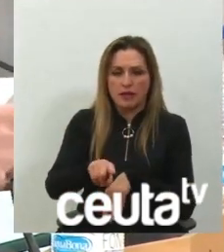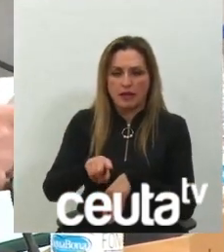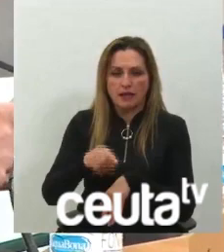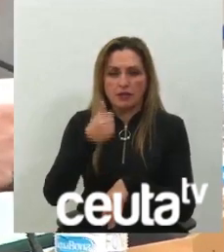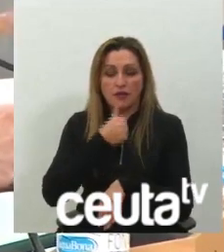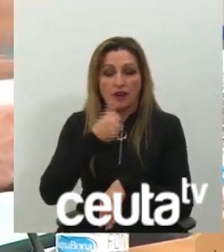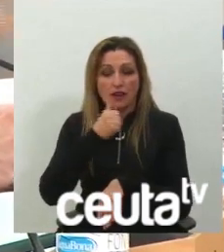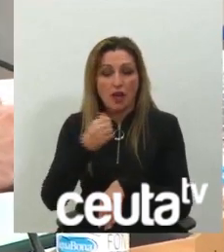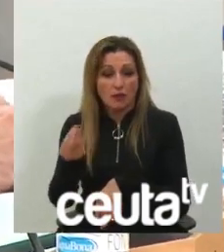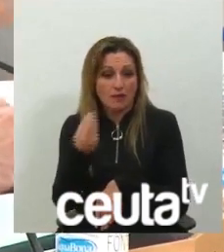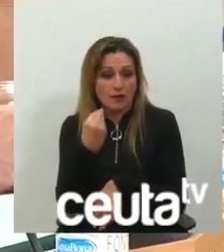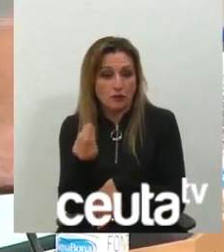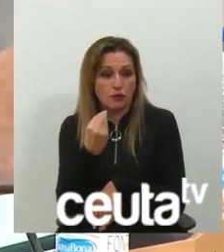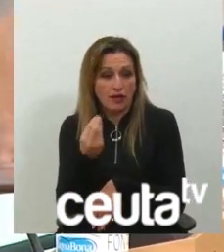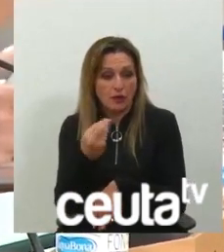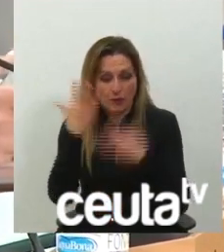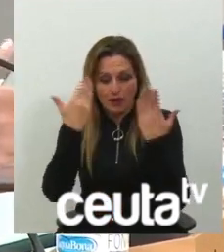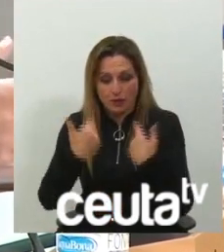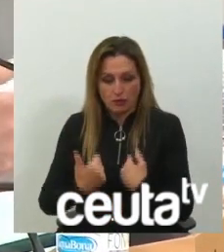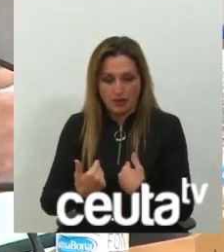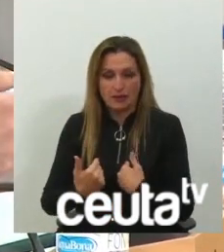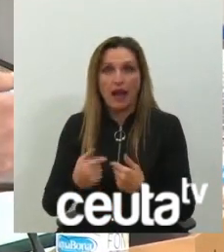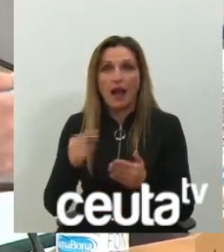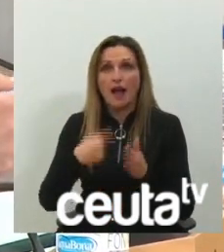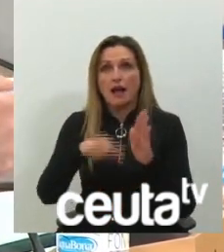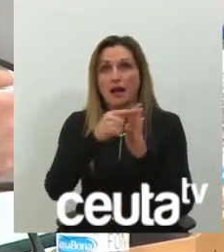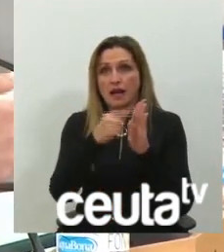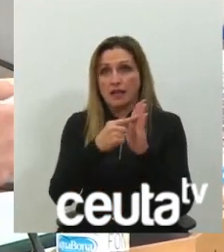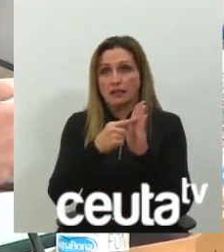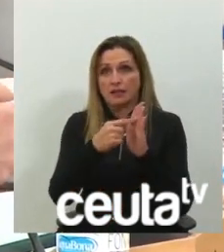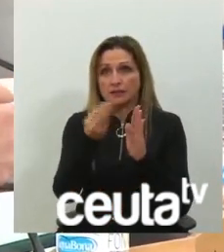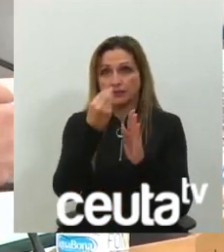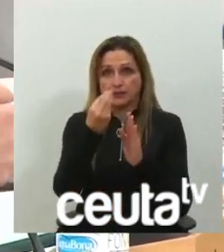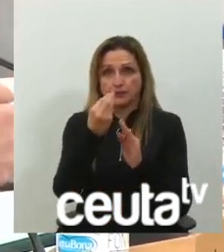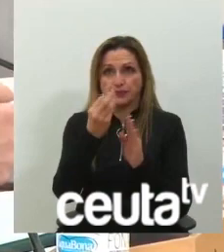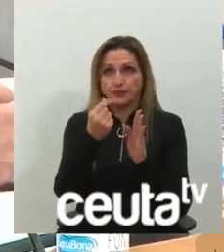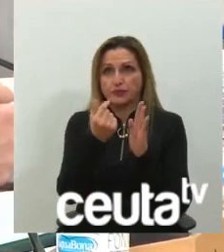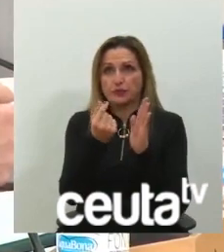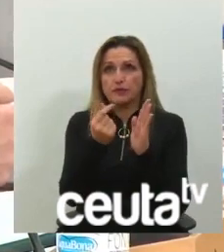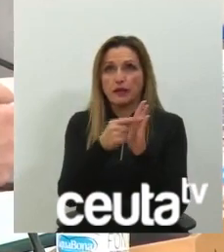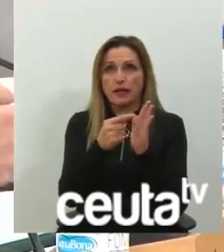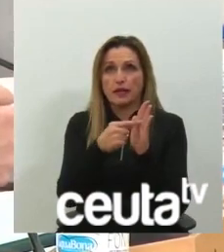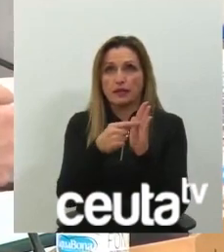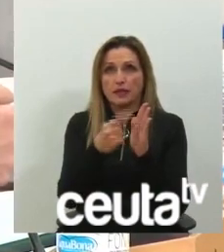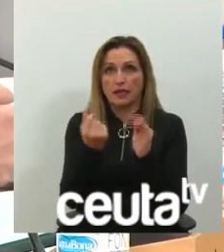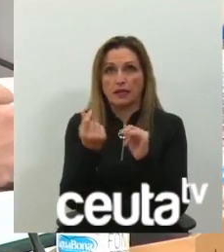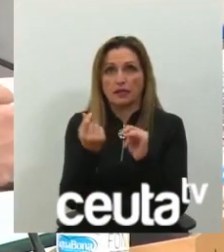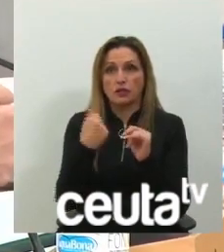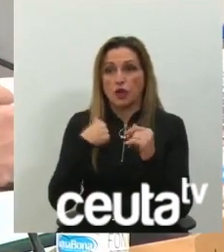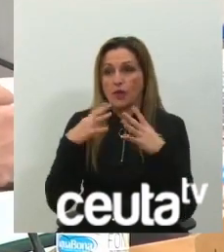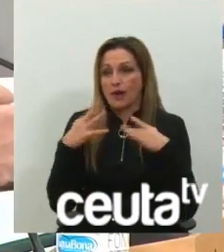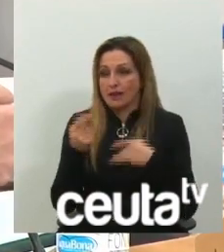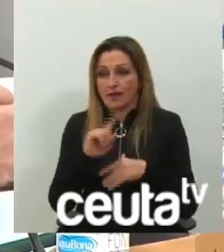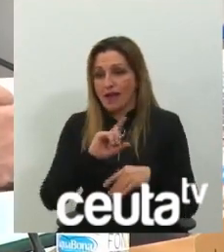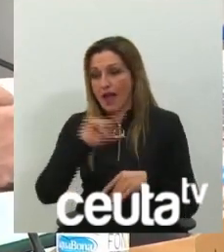personalmente en que me he gastado en que me gastado la dieta que es una dieta no es que yo me vaya de vacaciones sino verdejo voy a trabajar